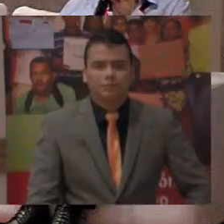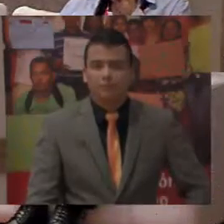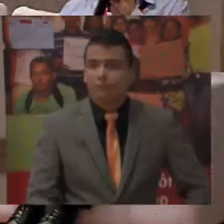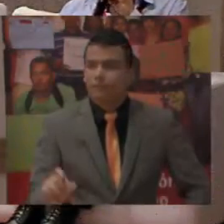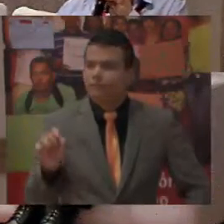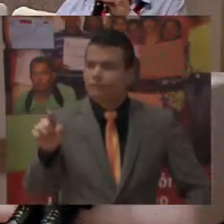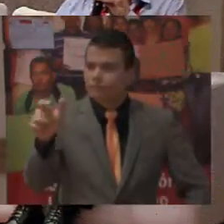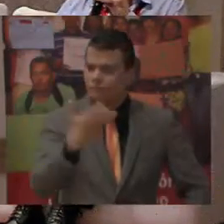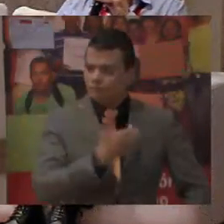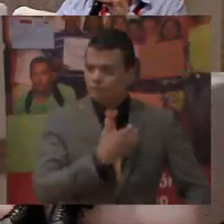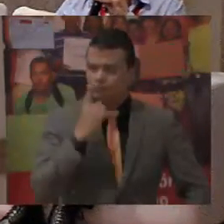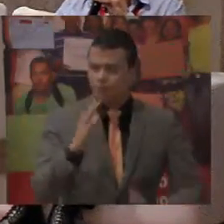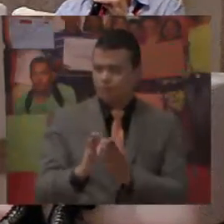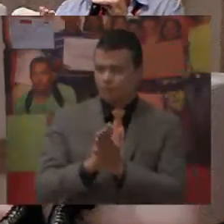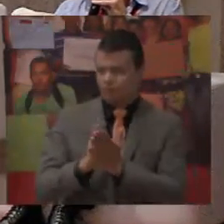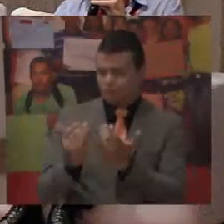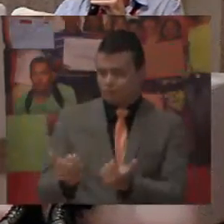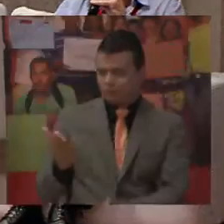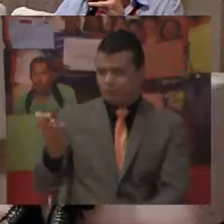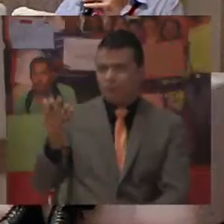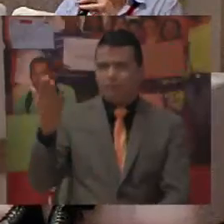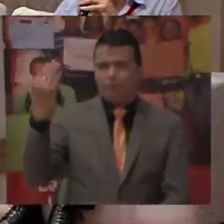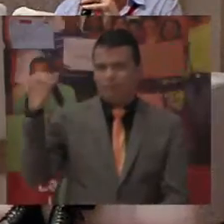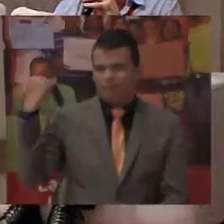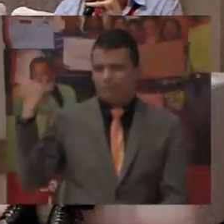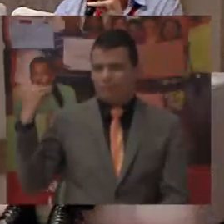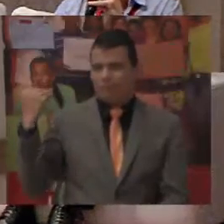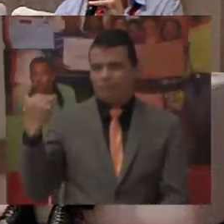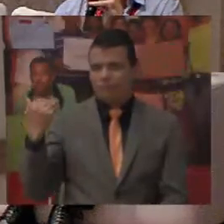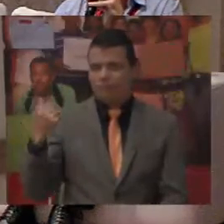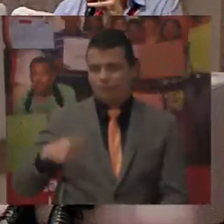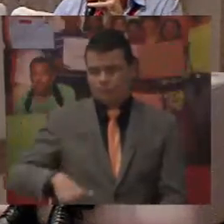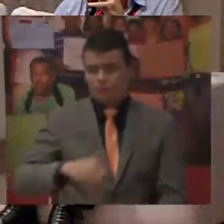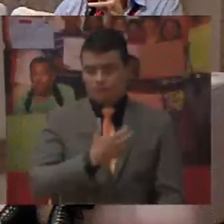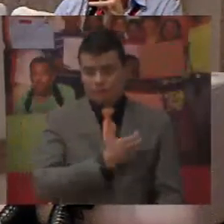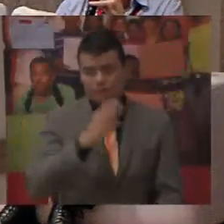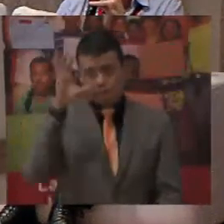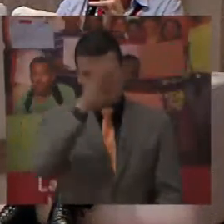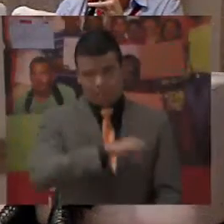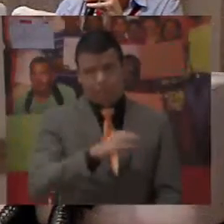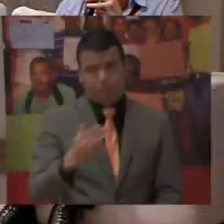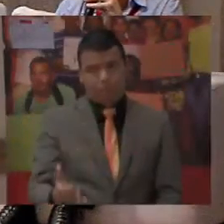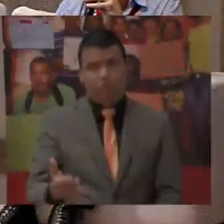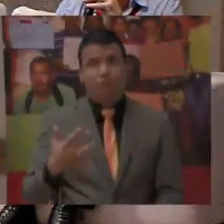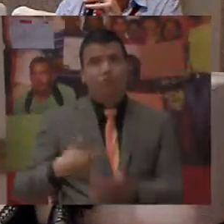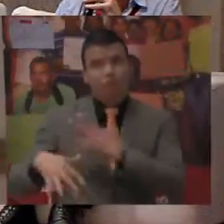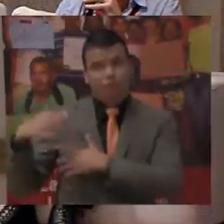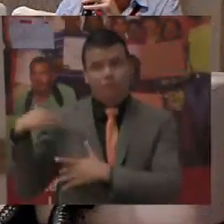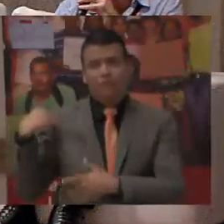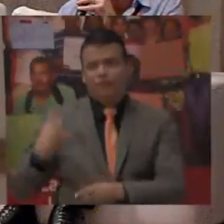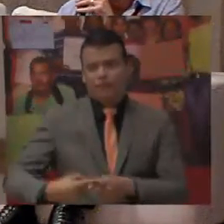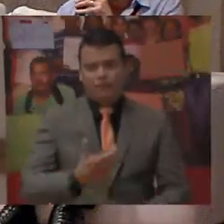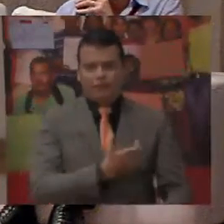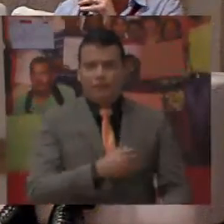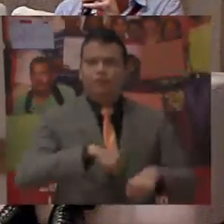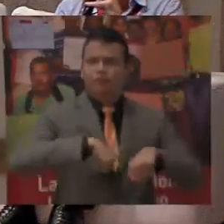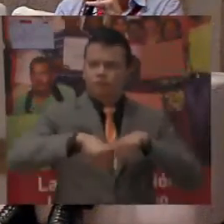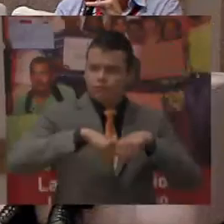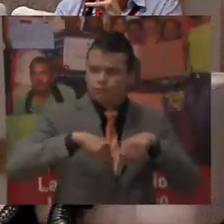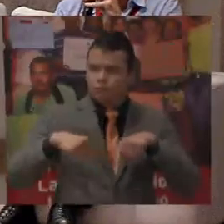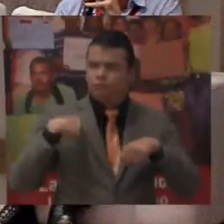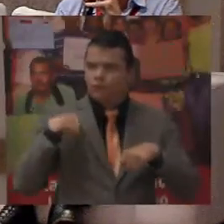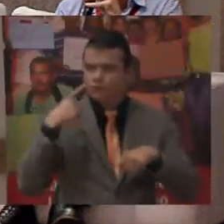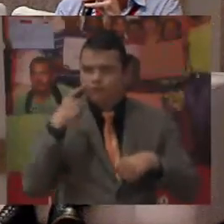Alcalde, usted nos contó que en la administración, y hay que reconocer que venimos desde la administración anterior trabajando de